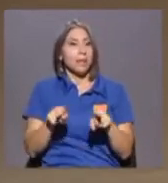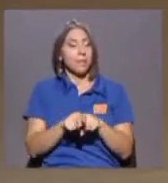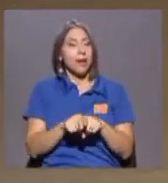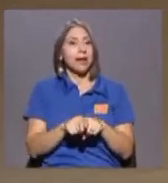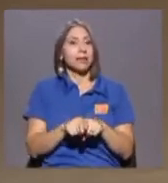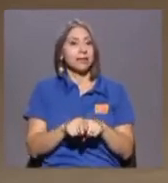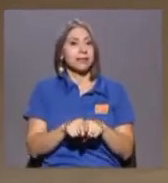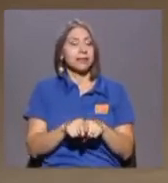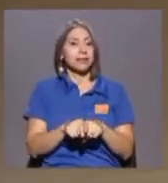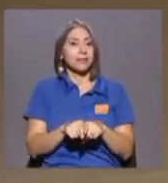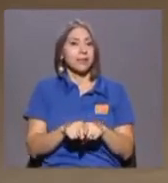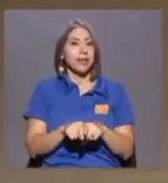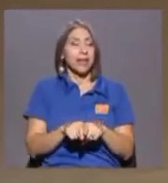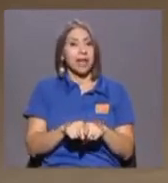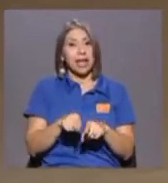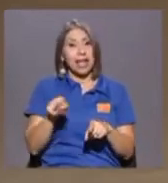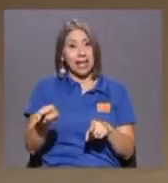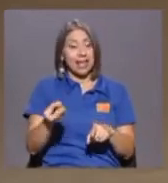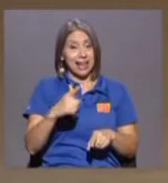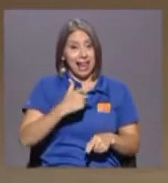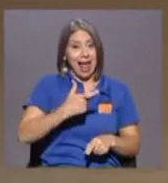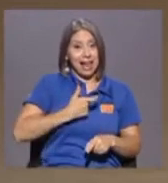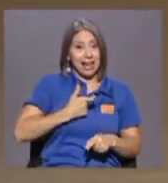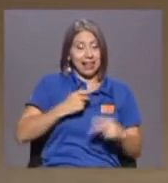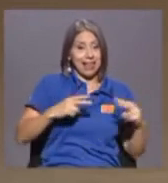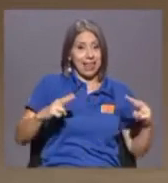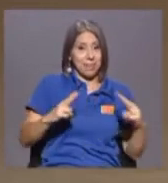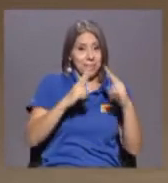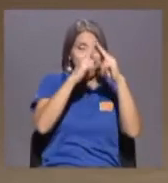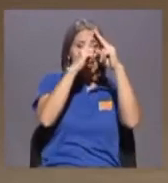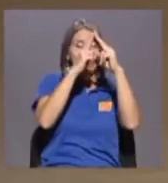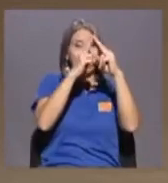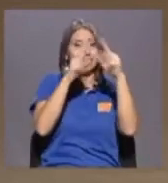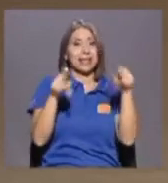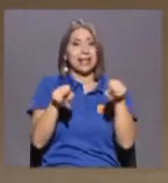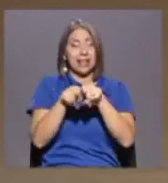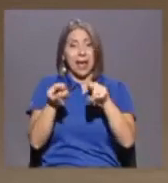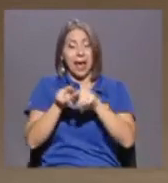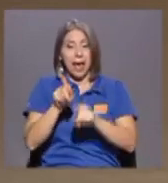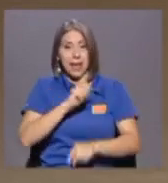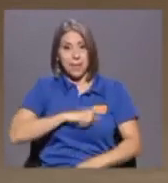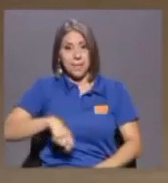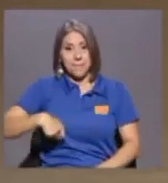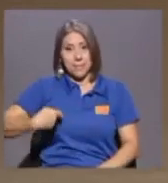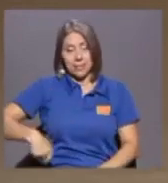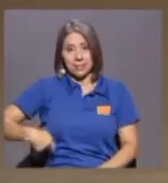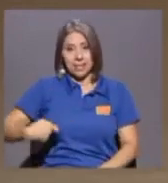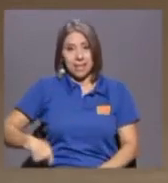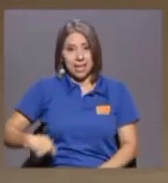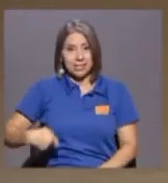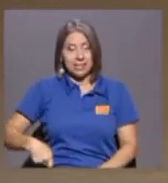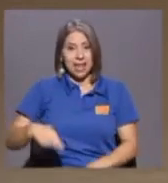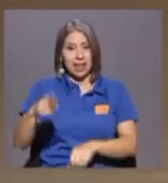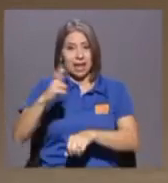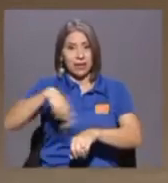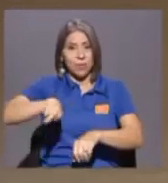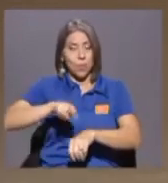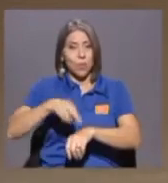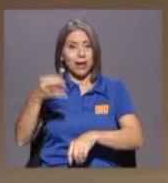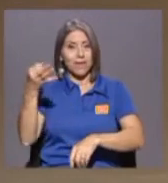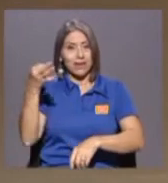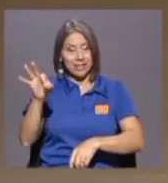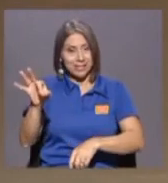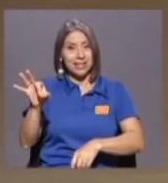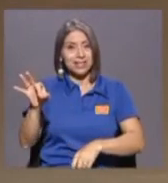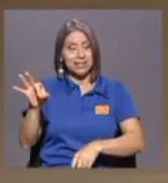en la alcaldía de París como el presidente en la presidencia de la República Francesa,